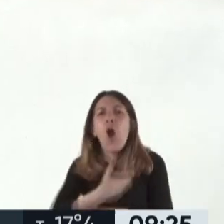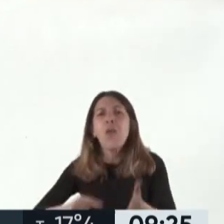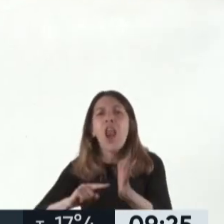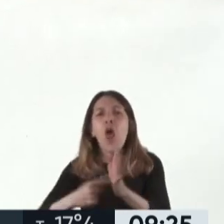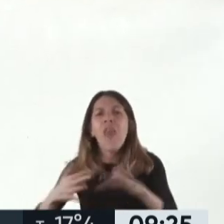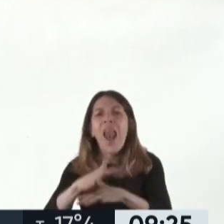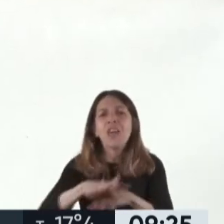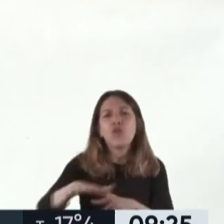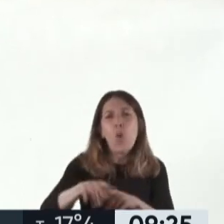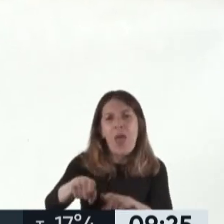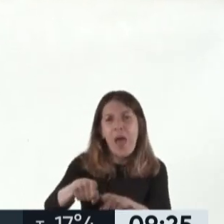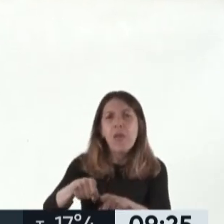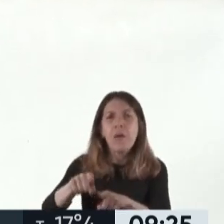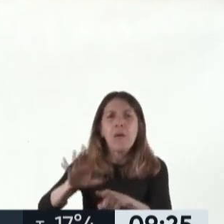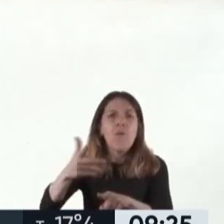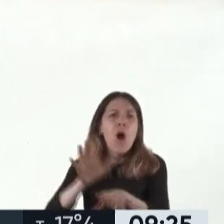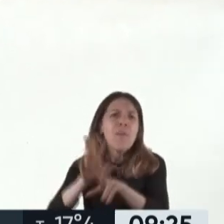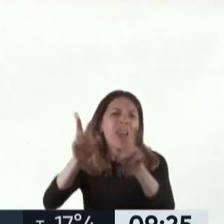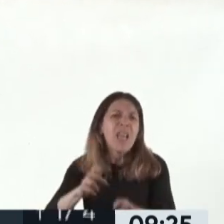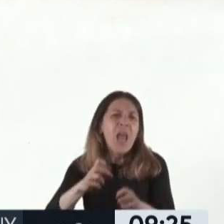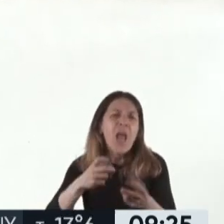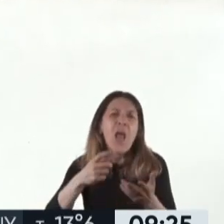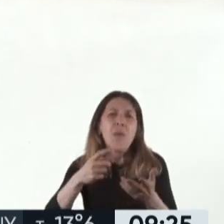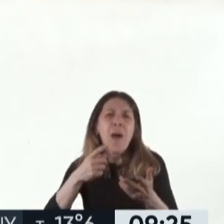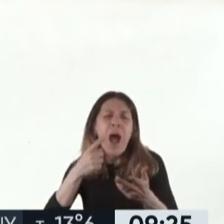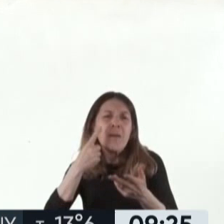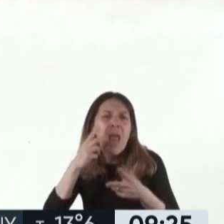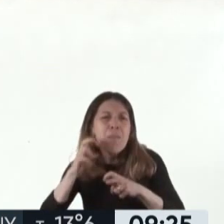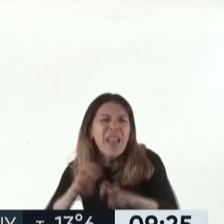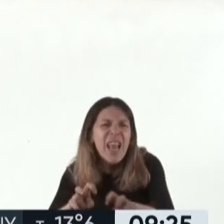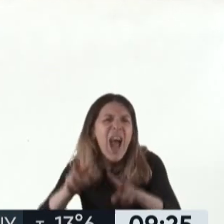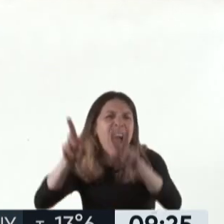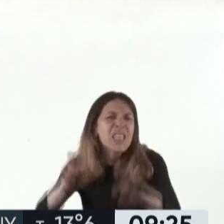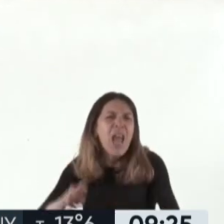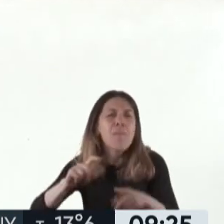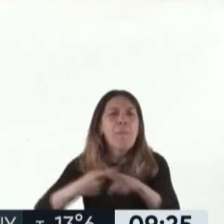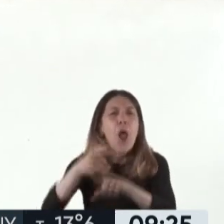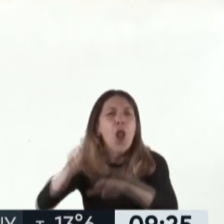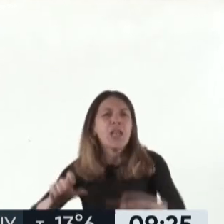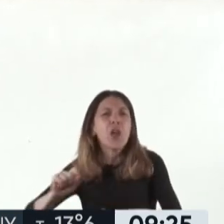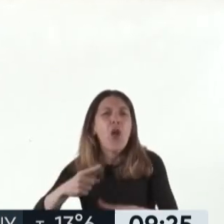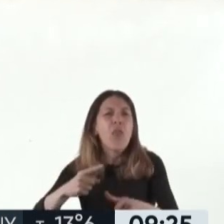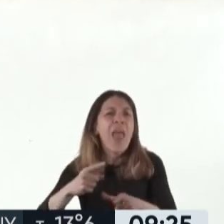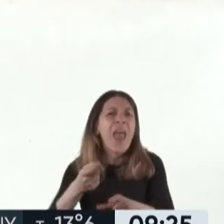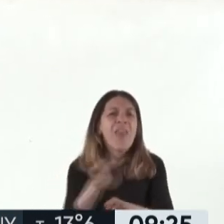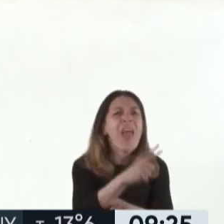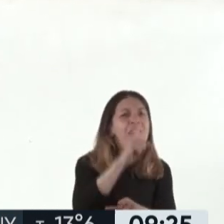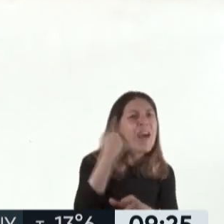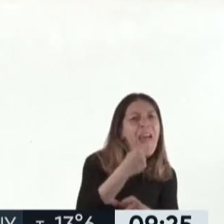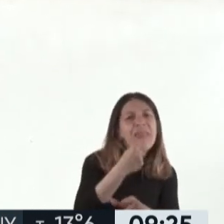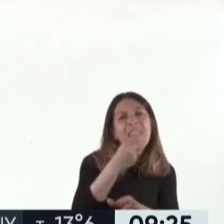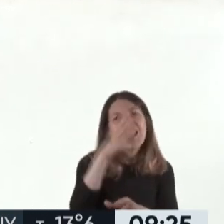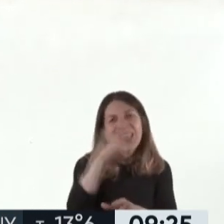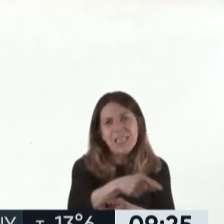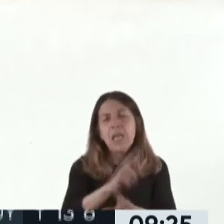de fiscalización o de, digamos, de seguimiento de dirigentes políticos, entre ellos de Alberto Fernández y Cristina.